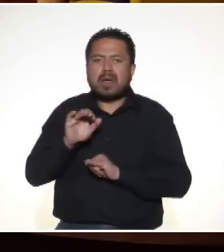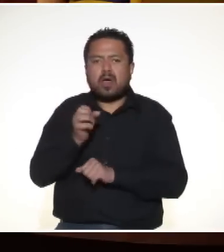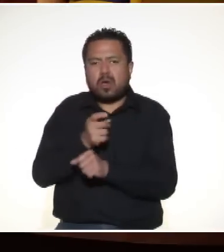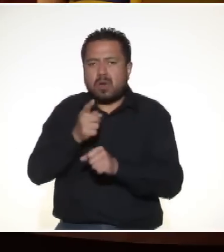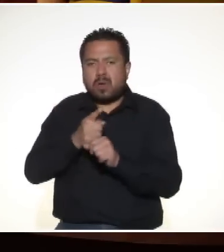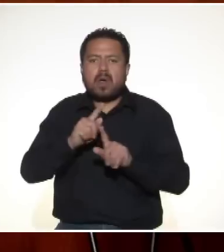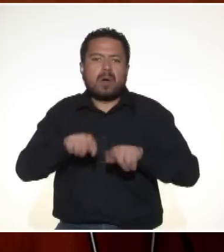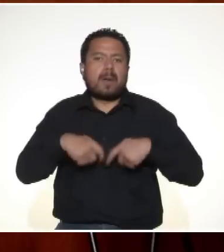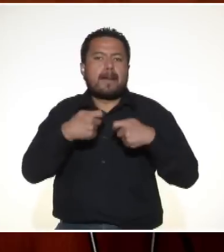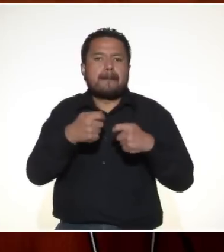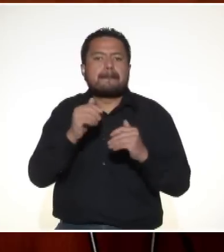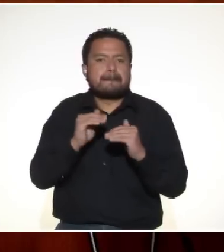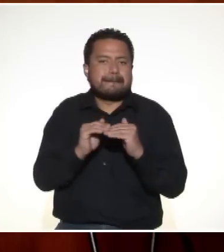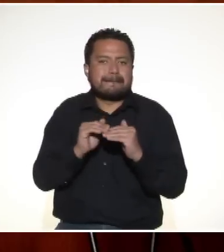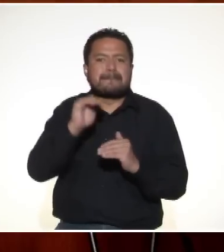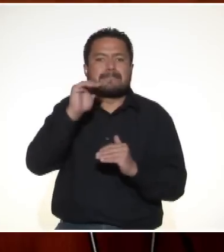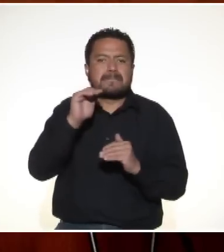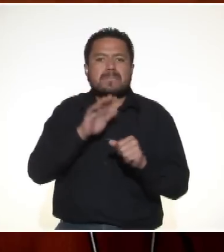posibilidad de